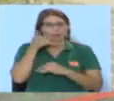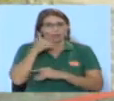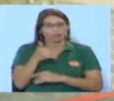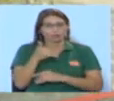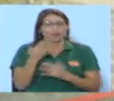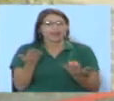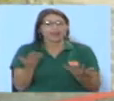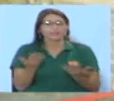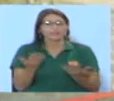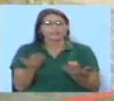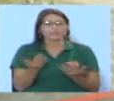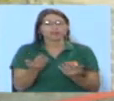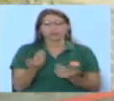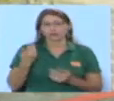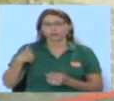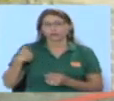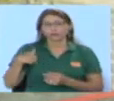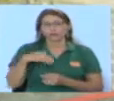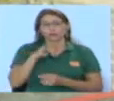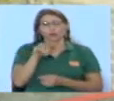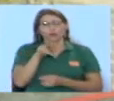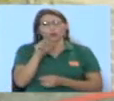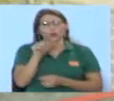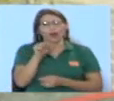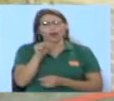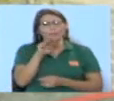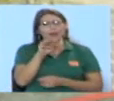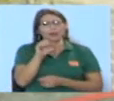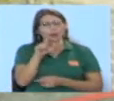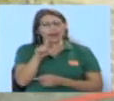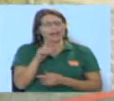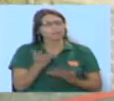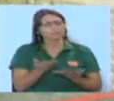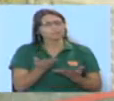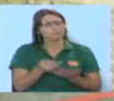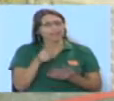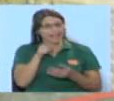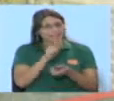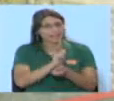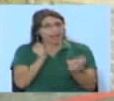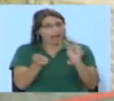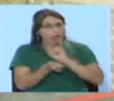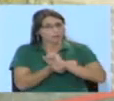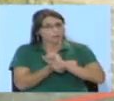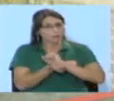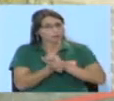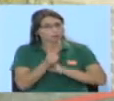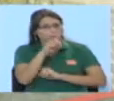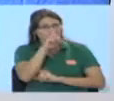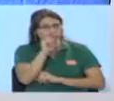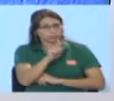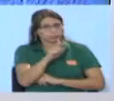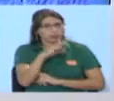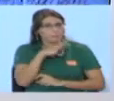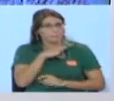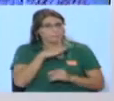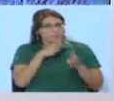sentido, don Juan Manuel, ¿este cambio beneficia a